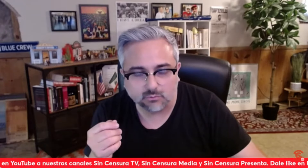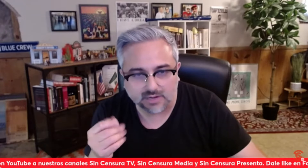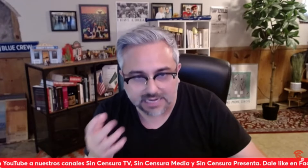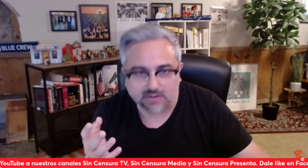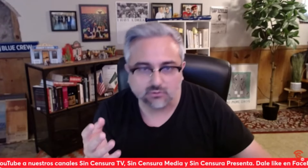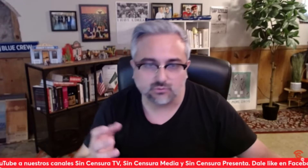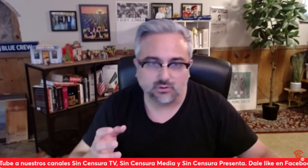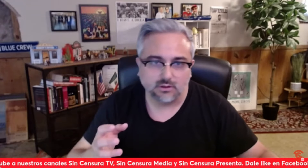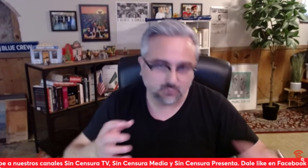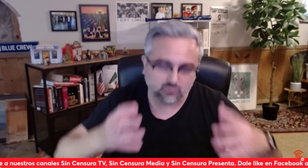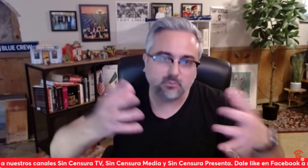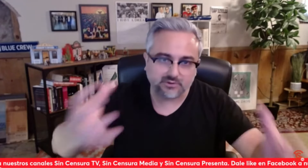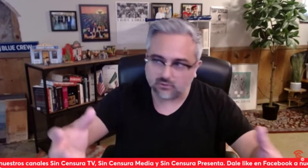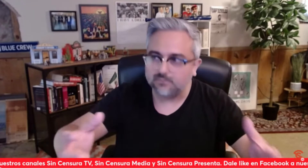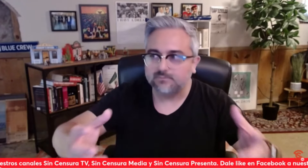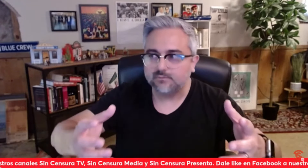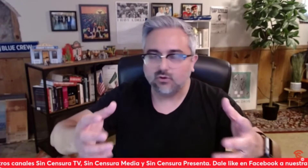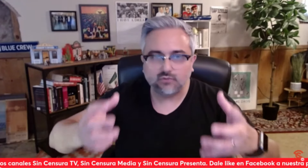morenacabello